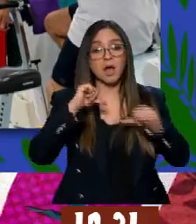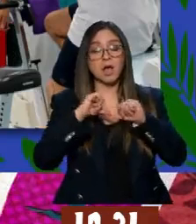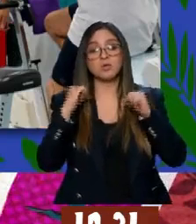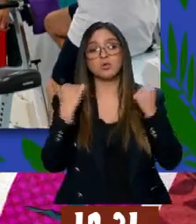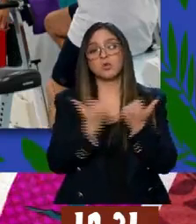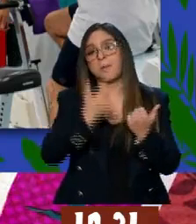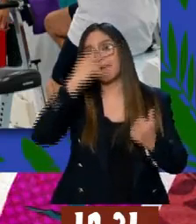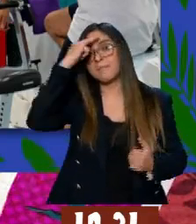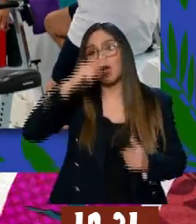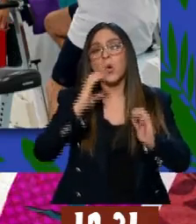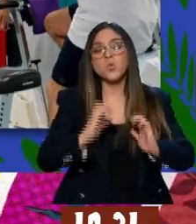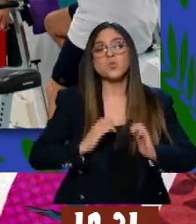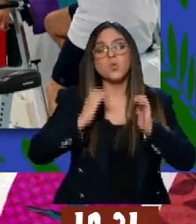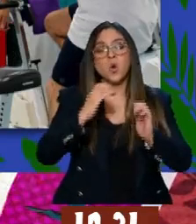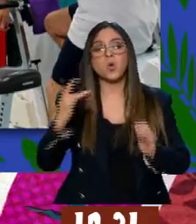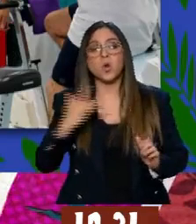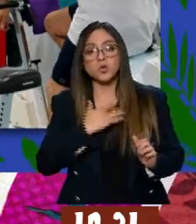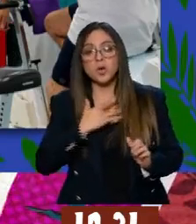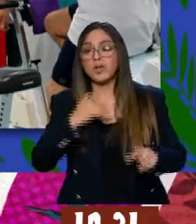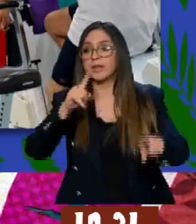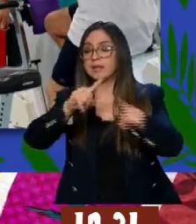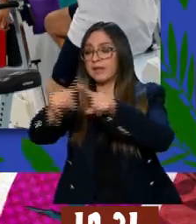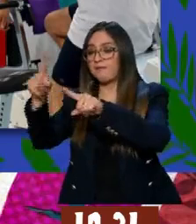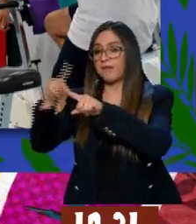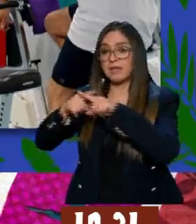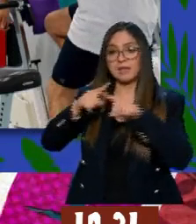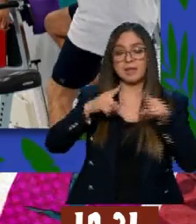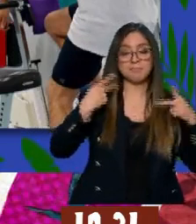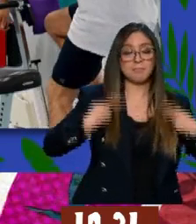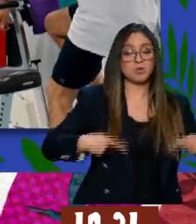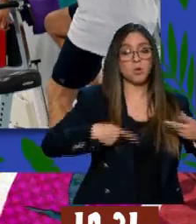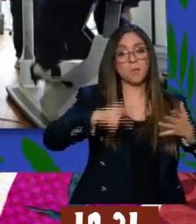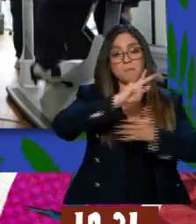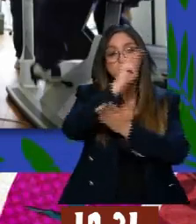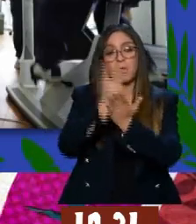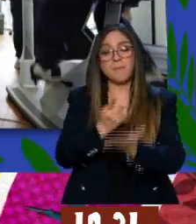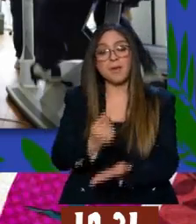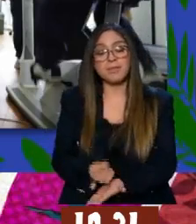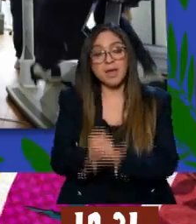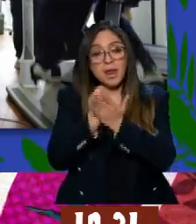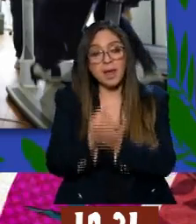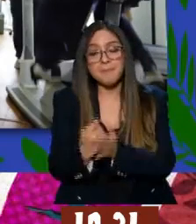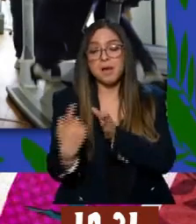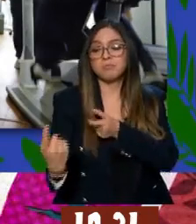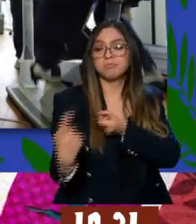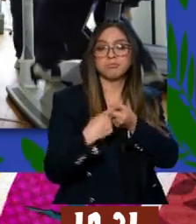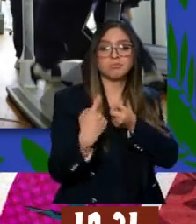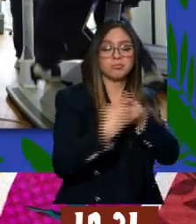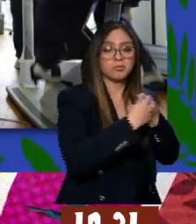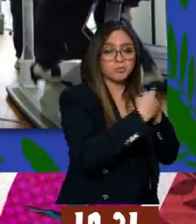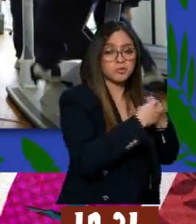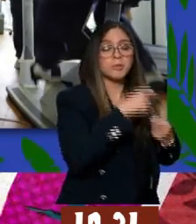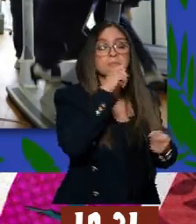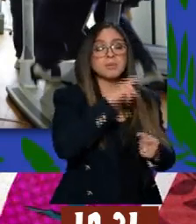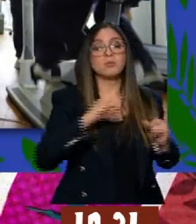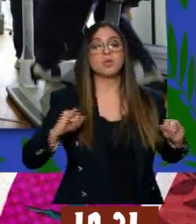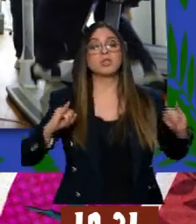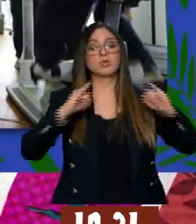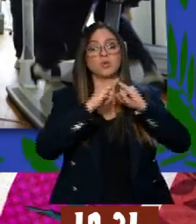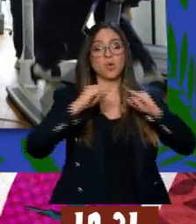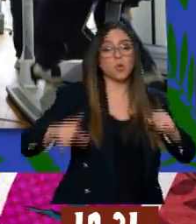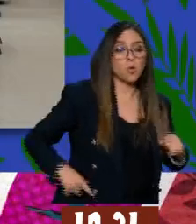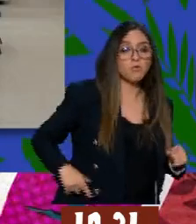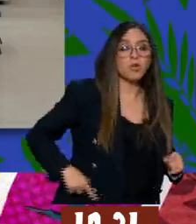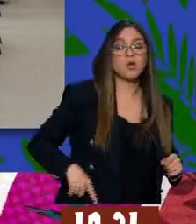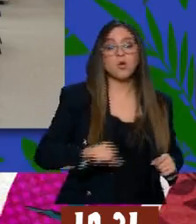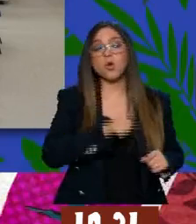Corazón, donde nos hemos unido todas las personas que hacemos estos programas de rehabilitación de las diferentes instituciones de gobierno, pero también a nivel